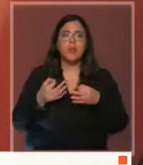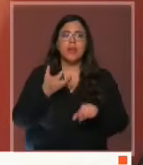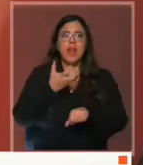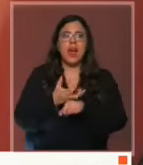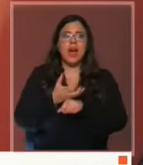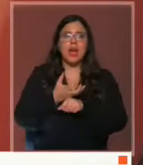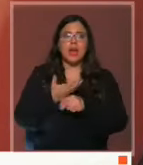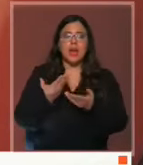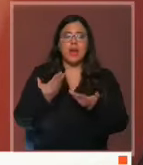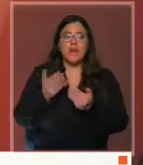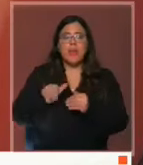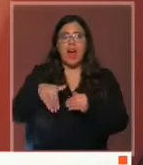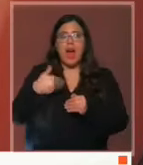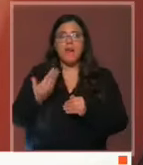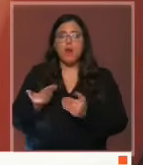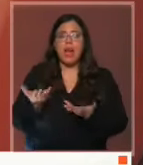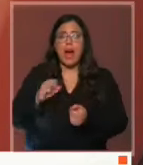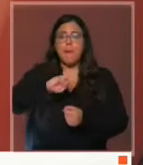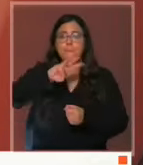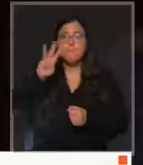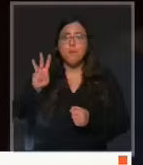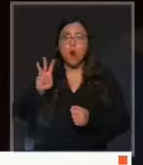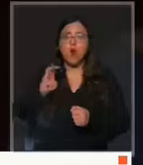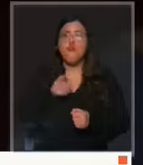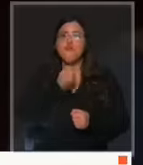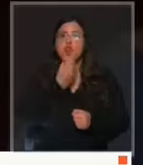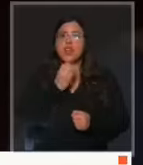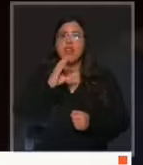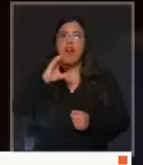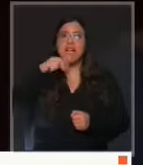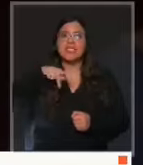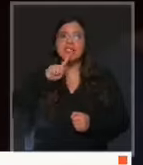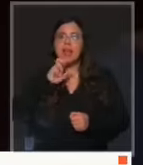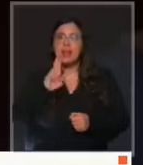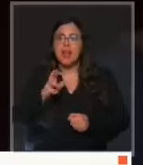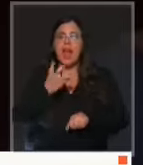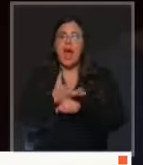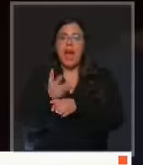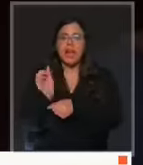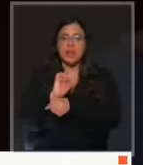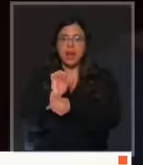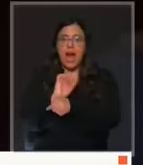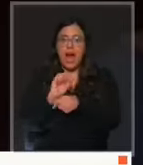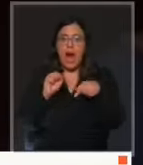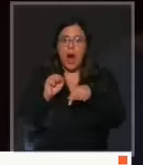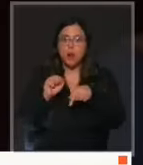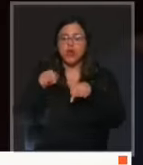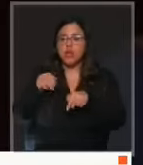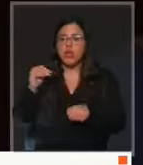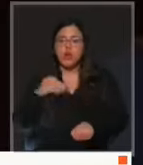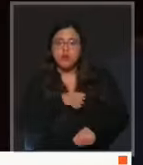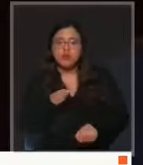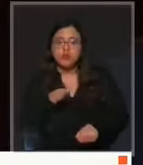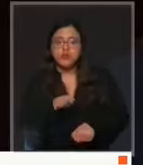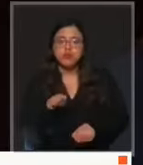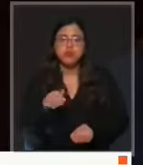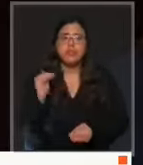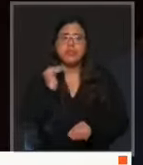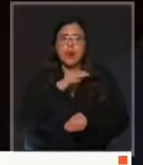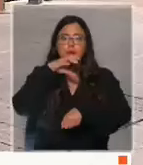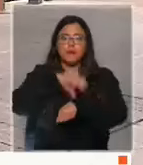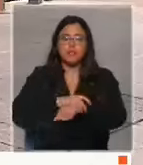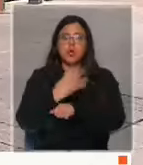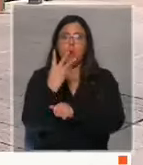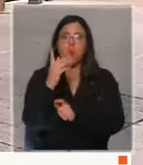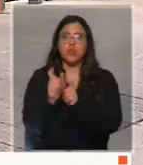al Mall Florida Center, mantenemos un servicio preventivo en el lugar, lo que permite una rápida acción policial, logrando la detención de los cuatro sujetos que se encontraban al